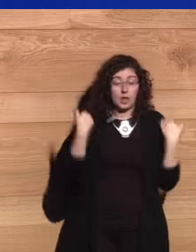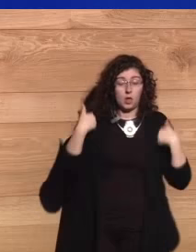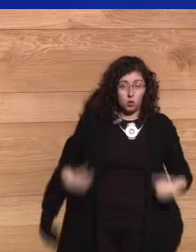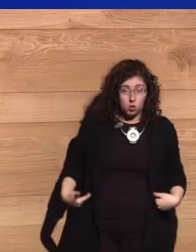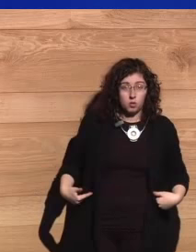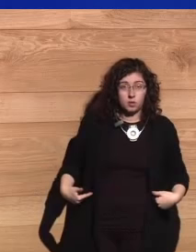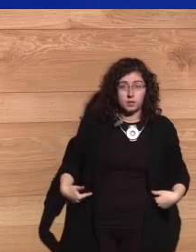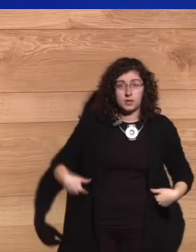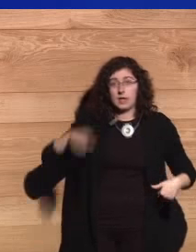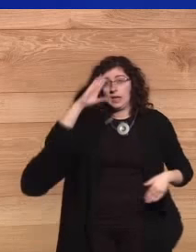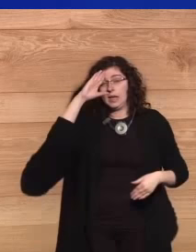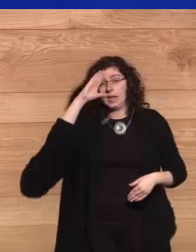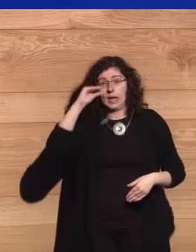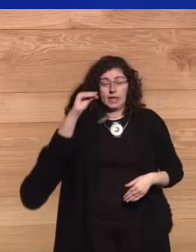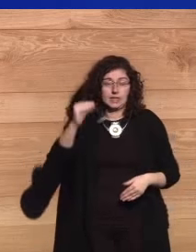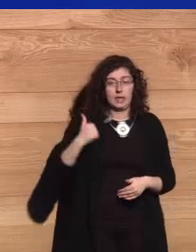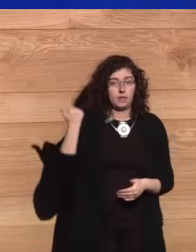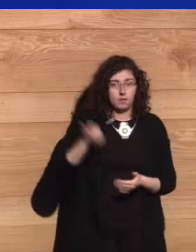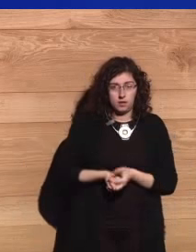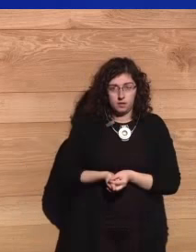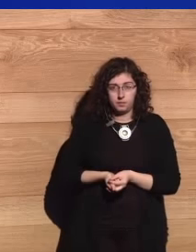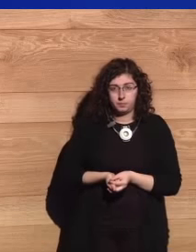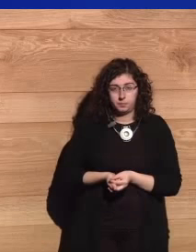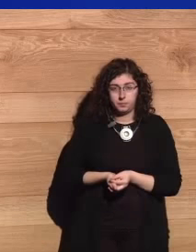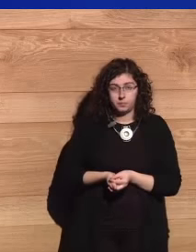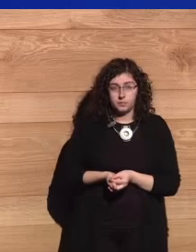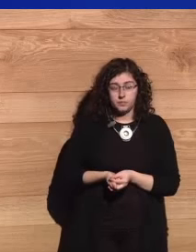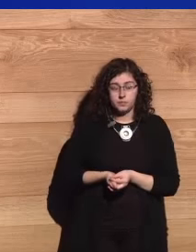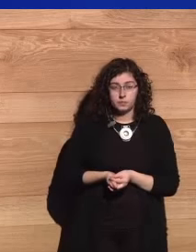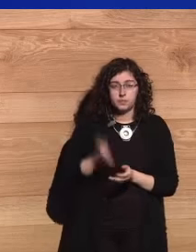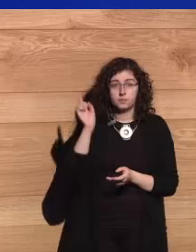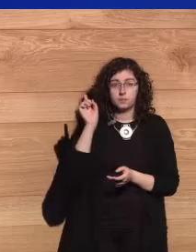hombre y de la inteligencia artificial, y que llegaría